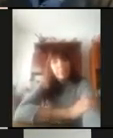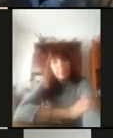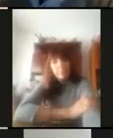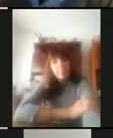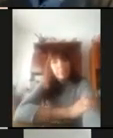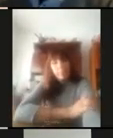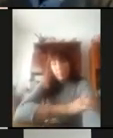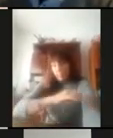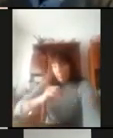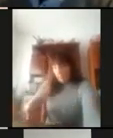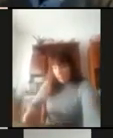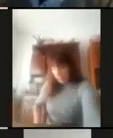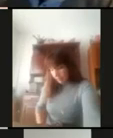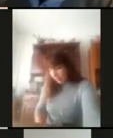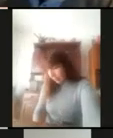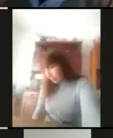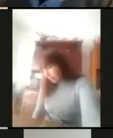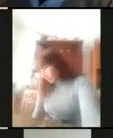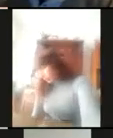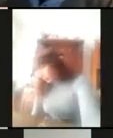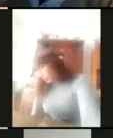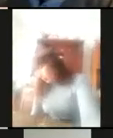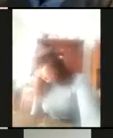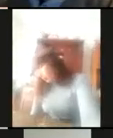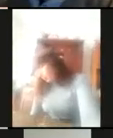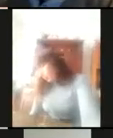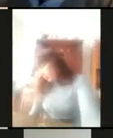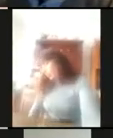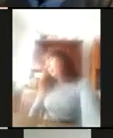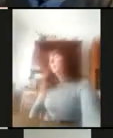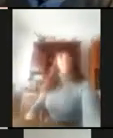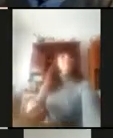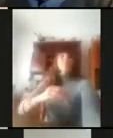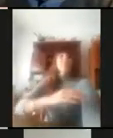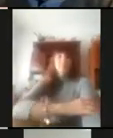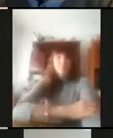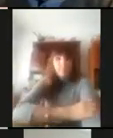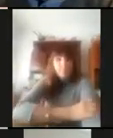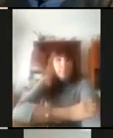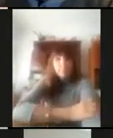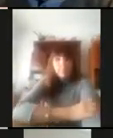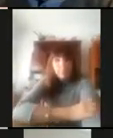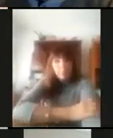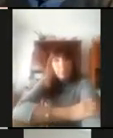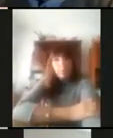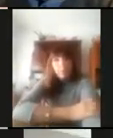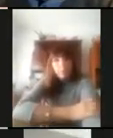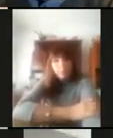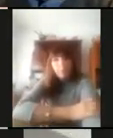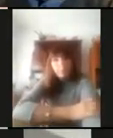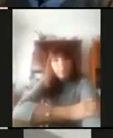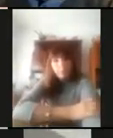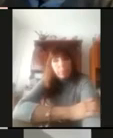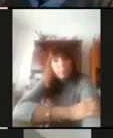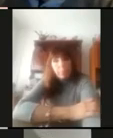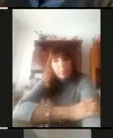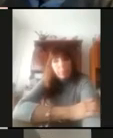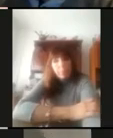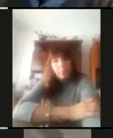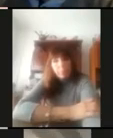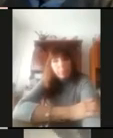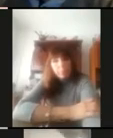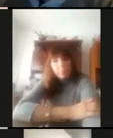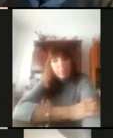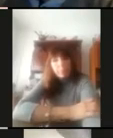de la reforma después de la reforma es nombrado vice decano de la facultad de filosofía